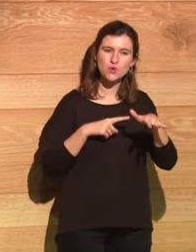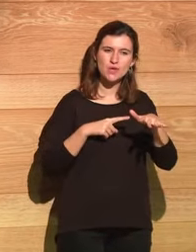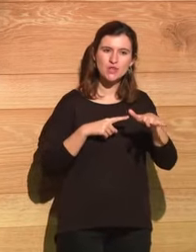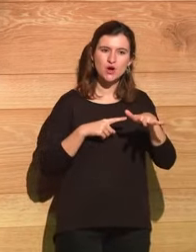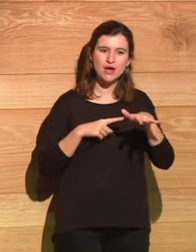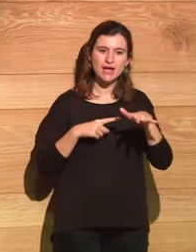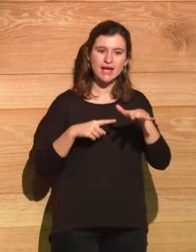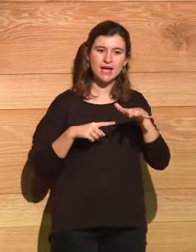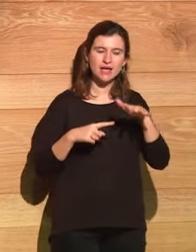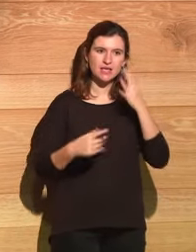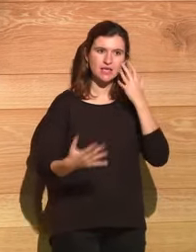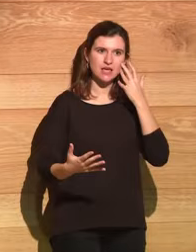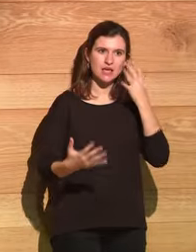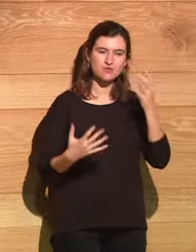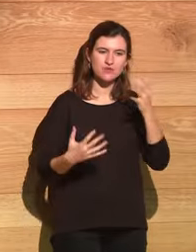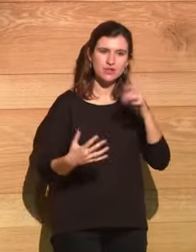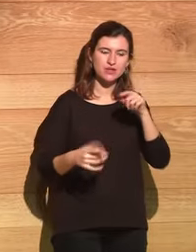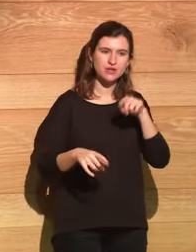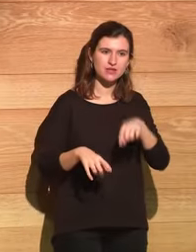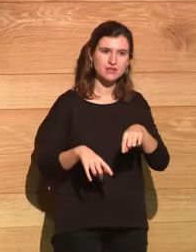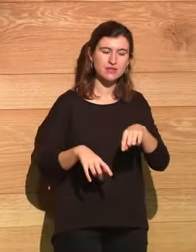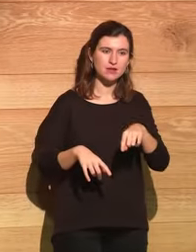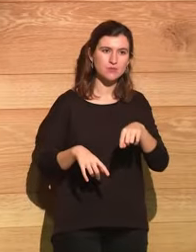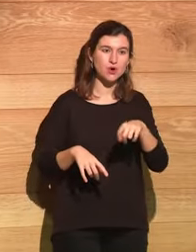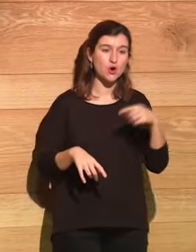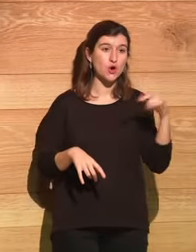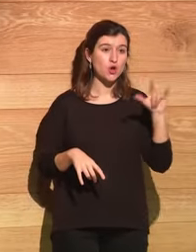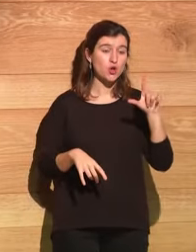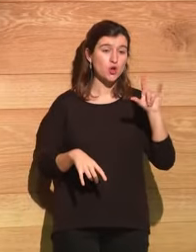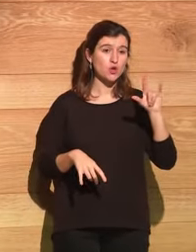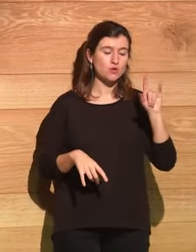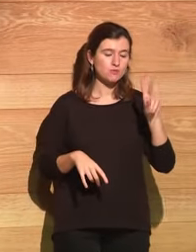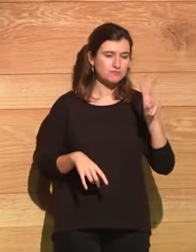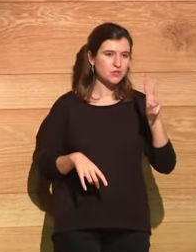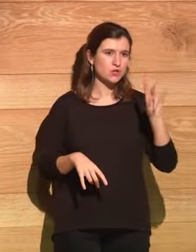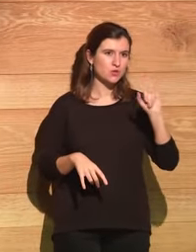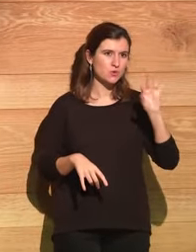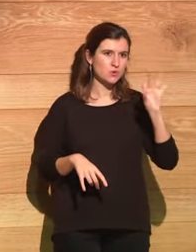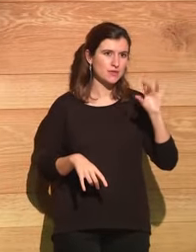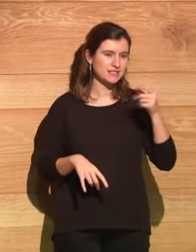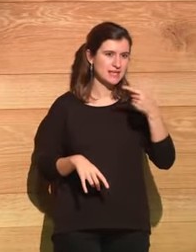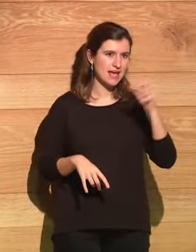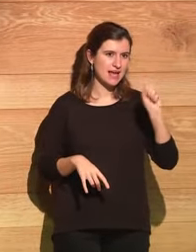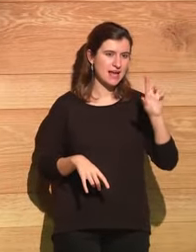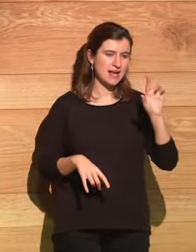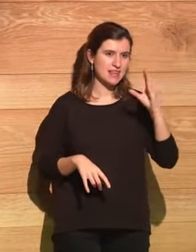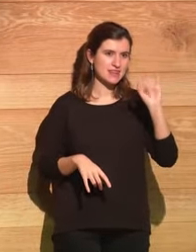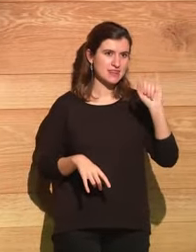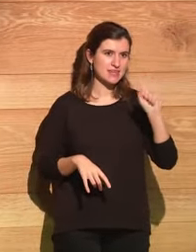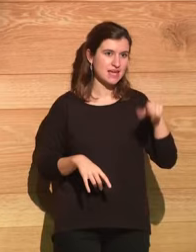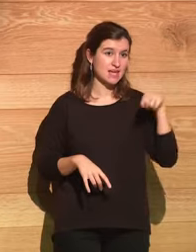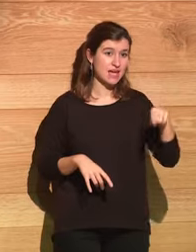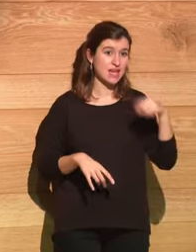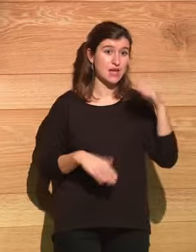distintos ámbitos. Estoy pensando, por ejemplo, en Luis García Valdeavellano, que fue un